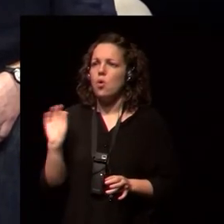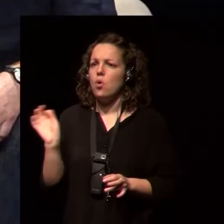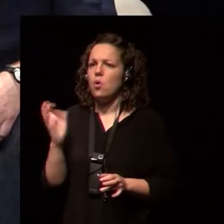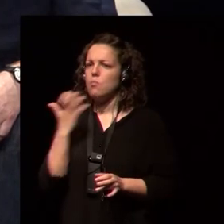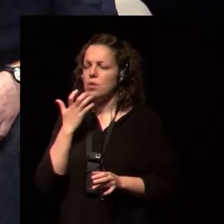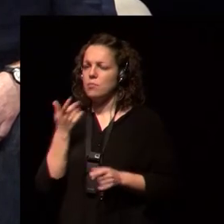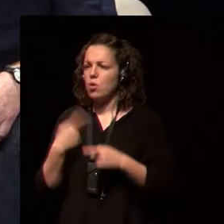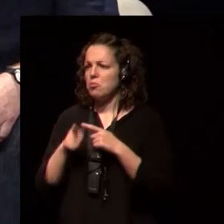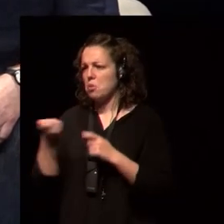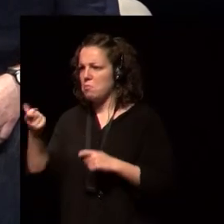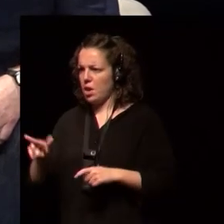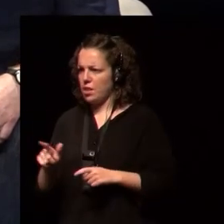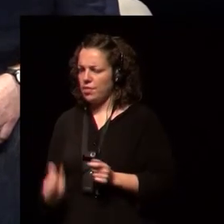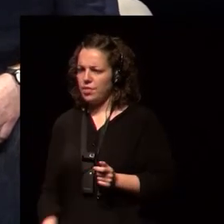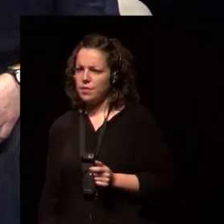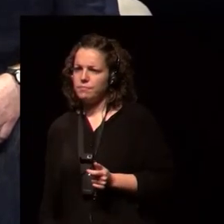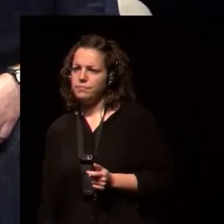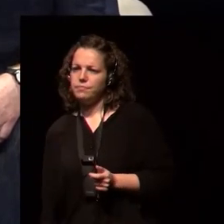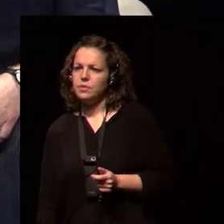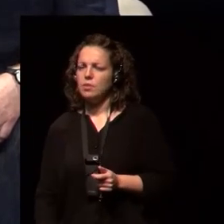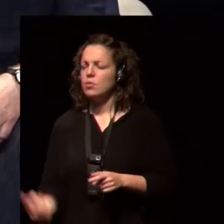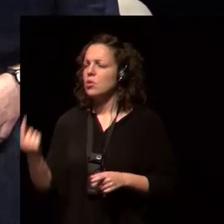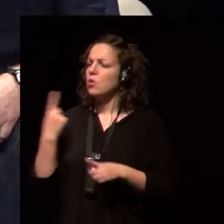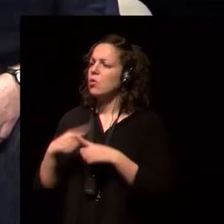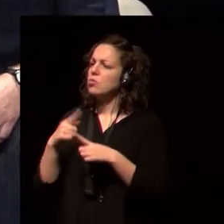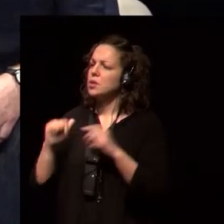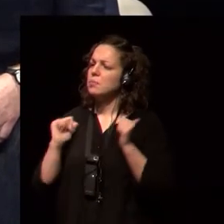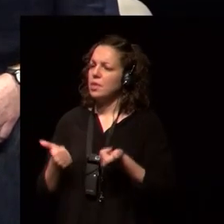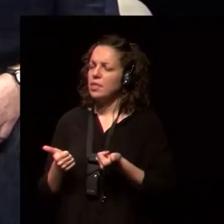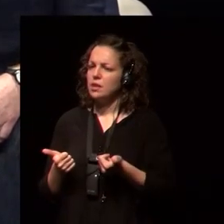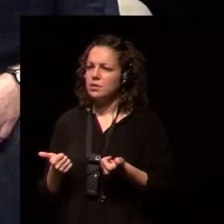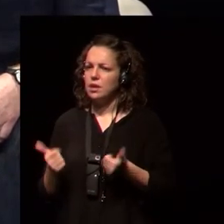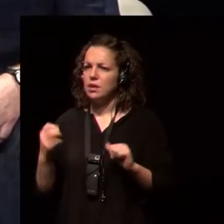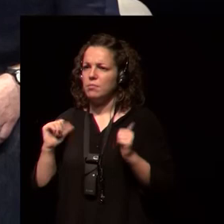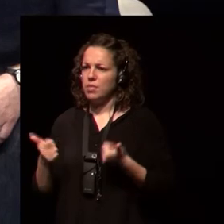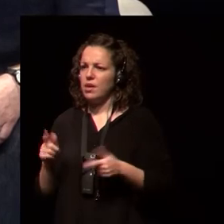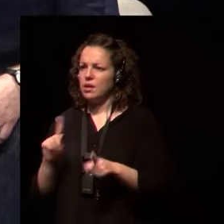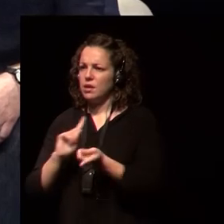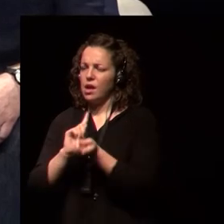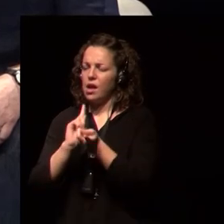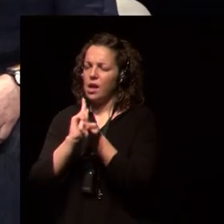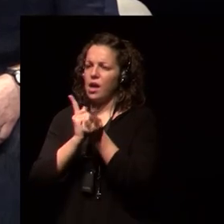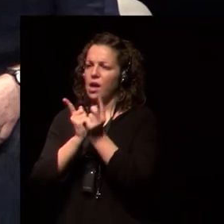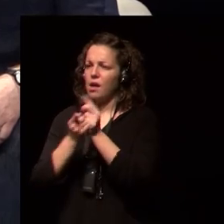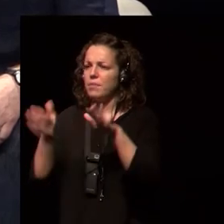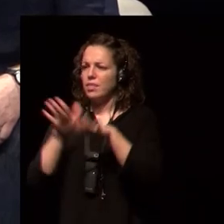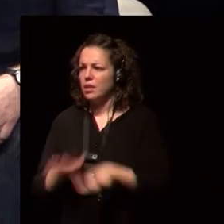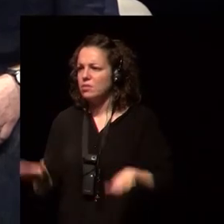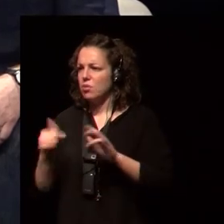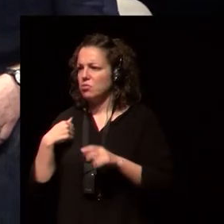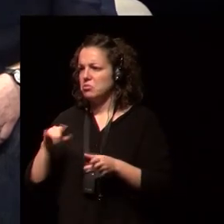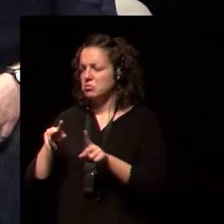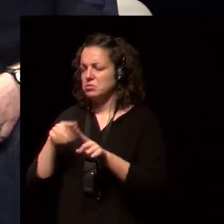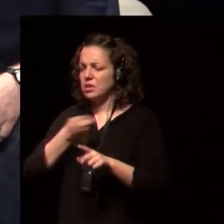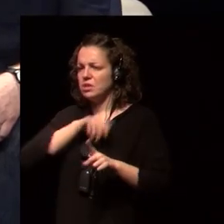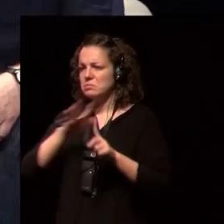o cosas parecidas. Así que, bueno, sí, las cosas empiezan a cambiar, pero muy despacio, y